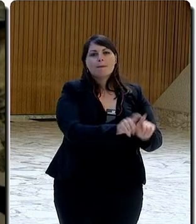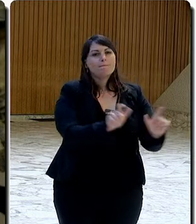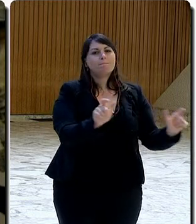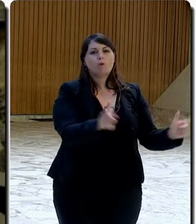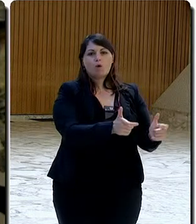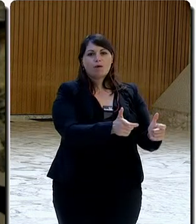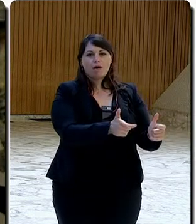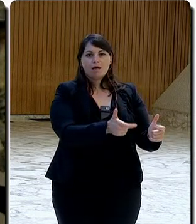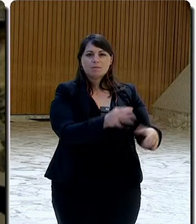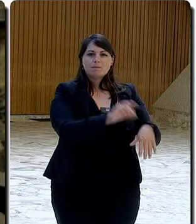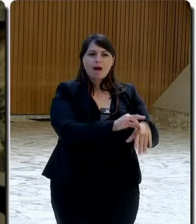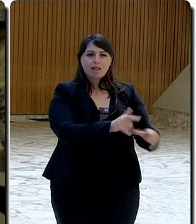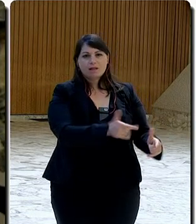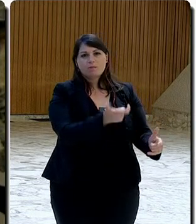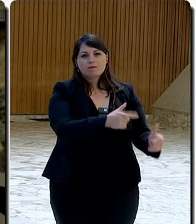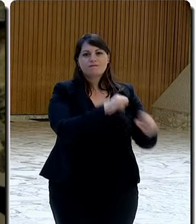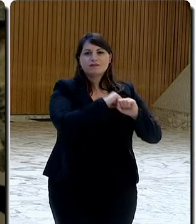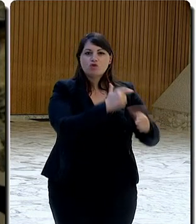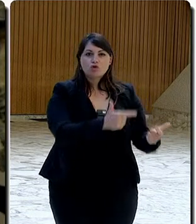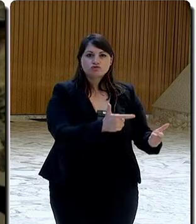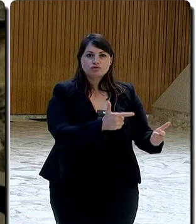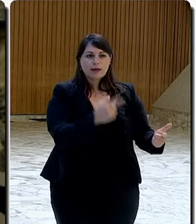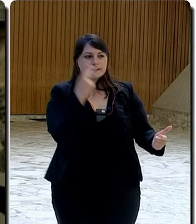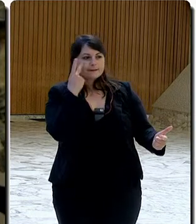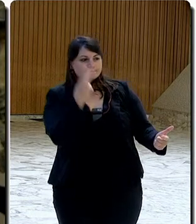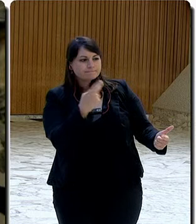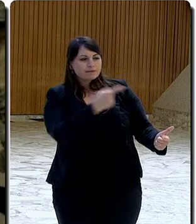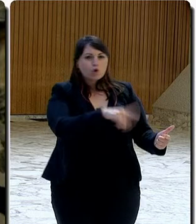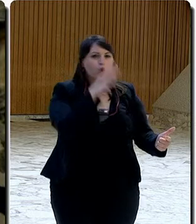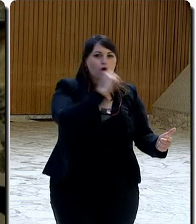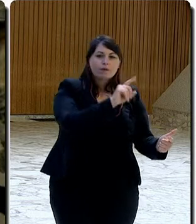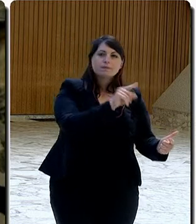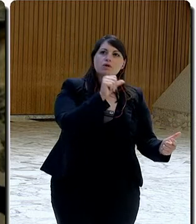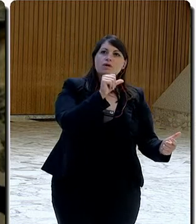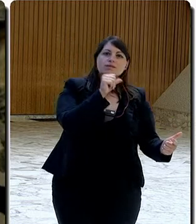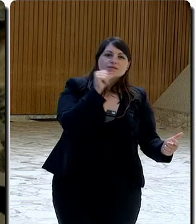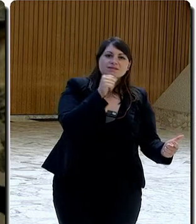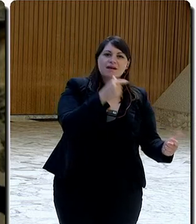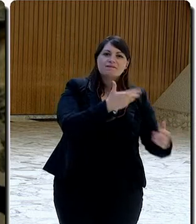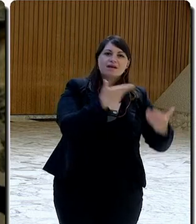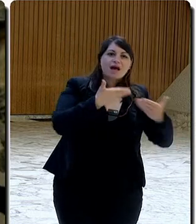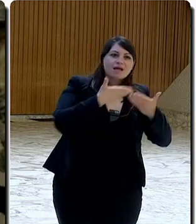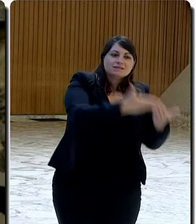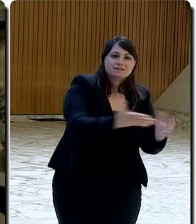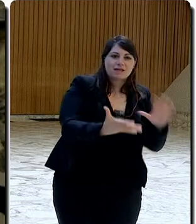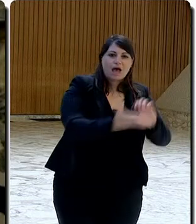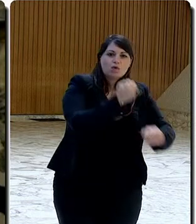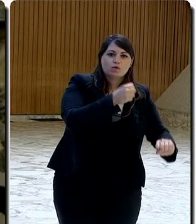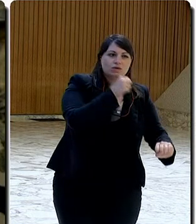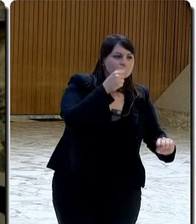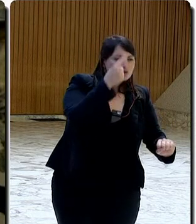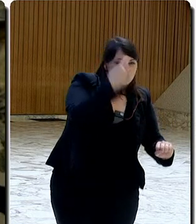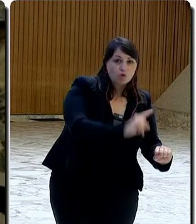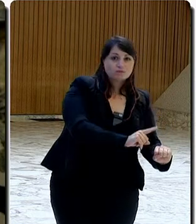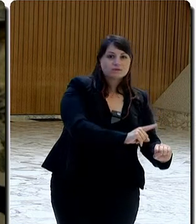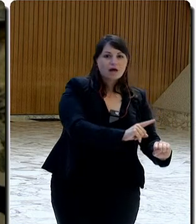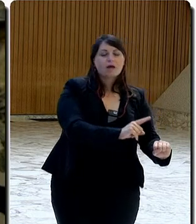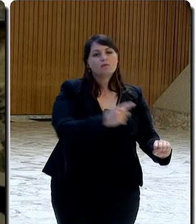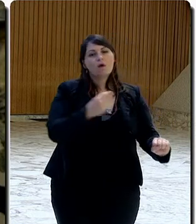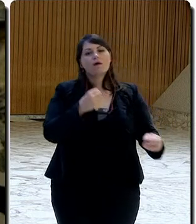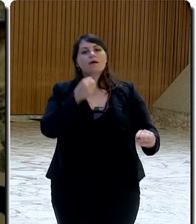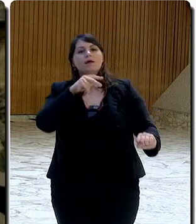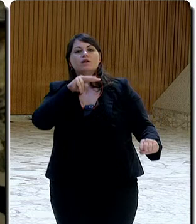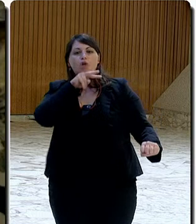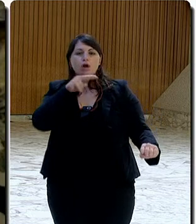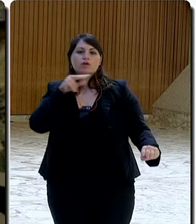de ser salvados, servirá para la salvación de sus seres queridos. La familia es un gran milagro,